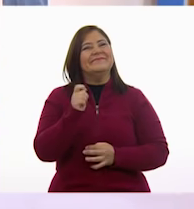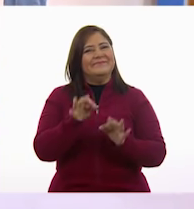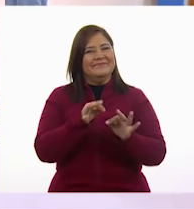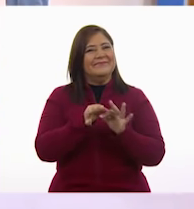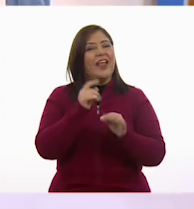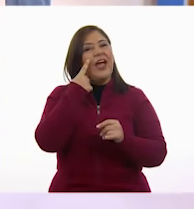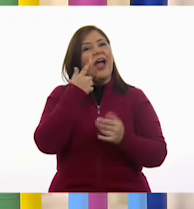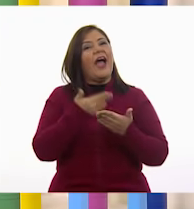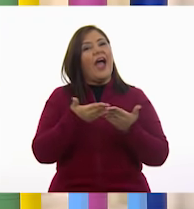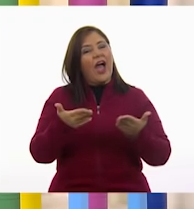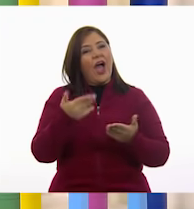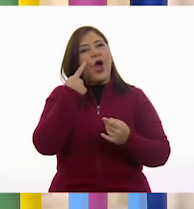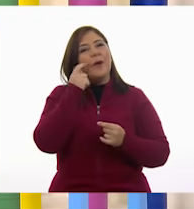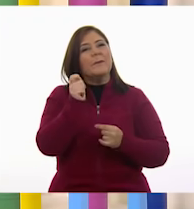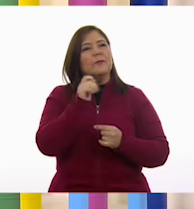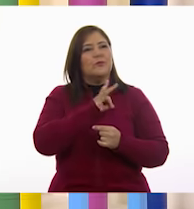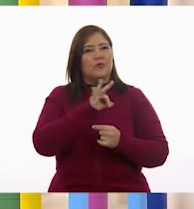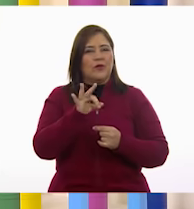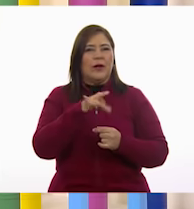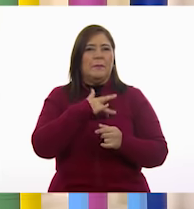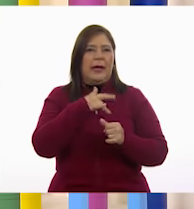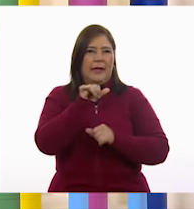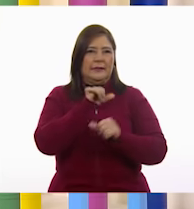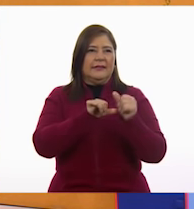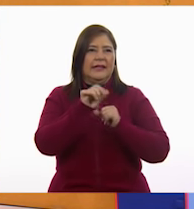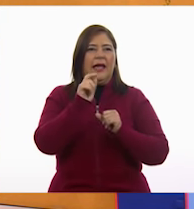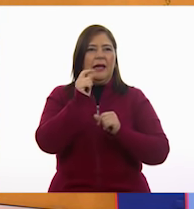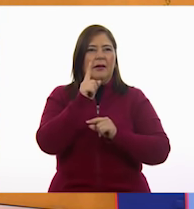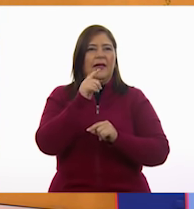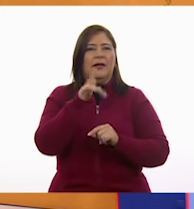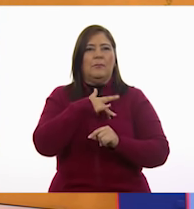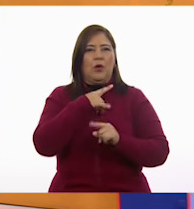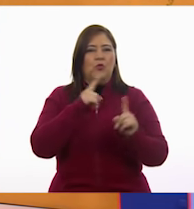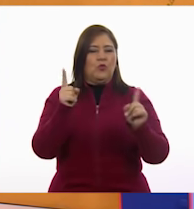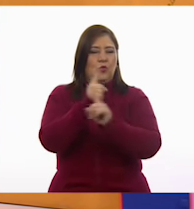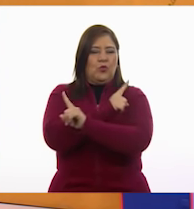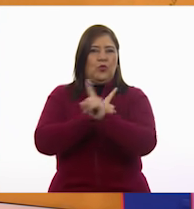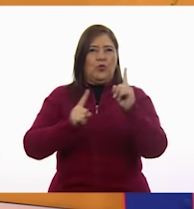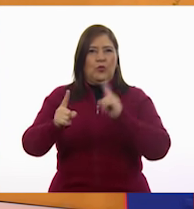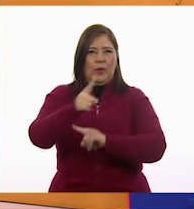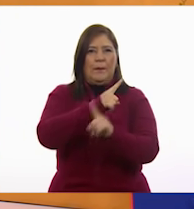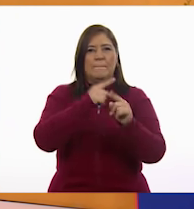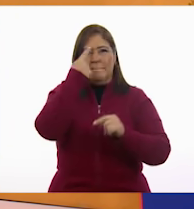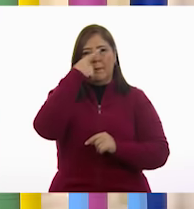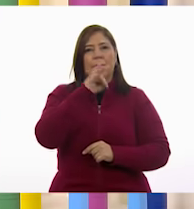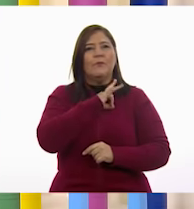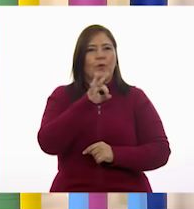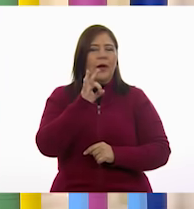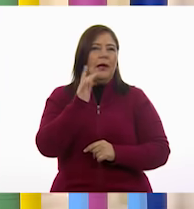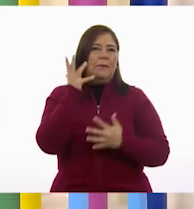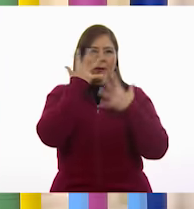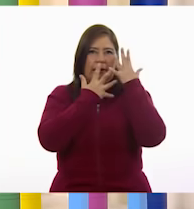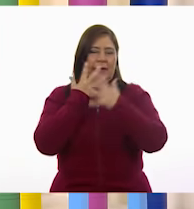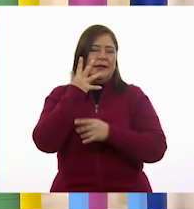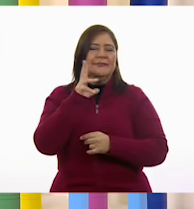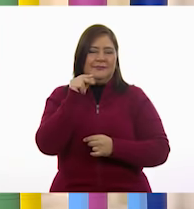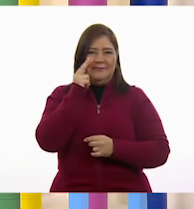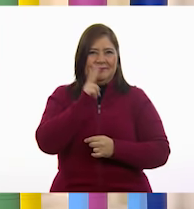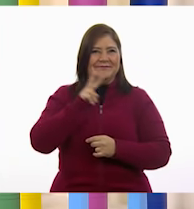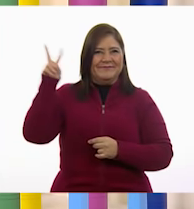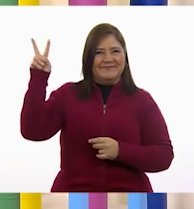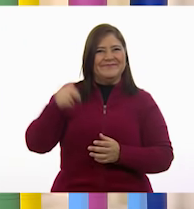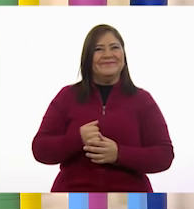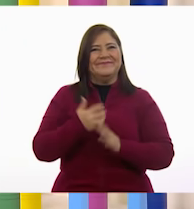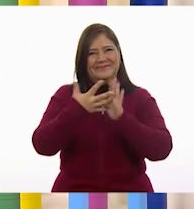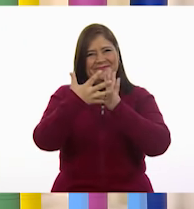vamos a hacerlo cambiando de lugar. Ok. Avanzamos hacia allá. Tú por atrás y yo por adelante para no cruzarnos. Muy bien. ¿De acuerdo? Empezamos en